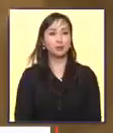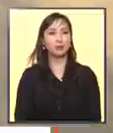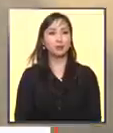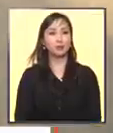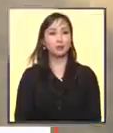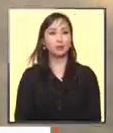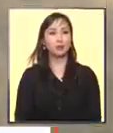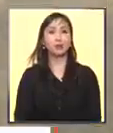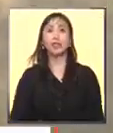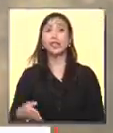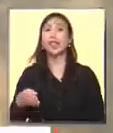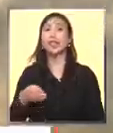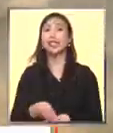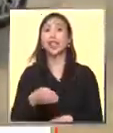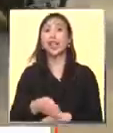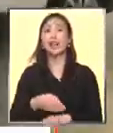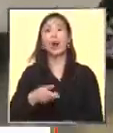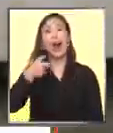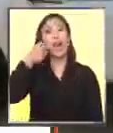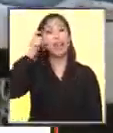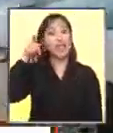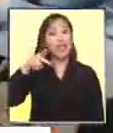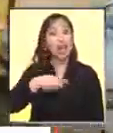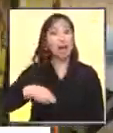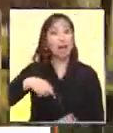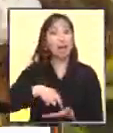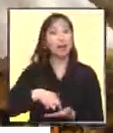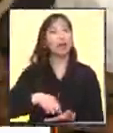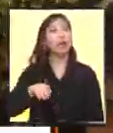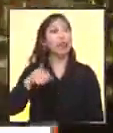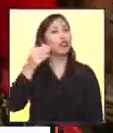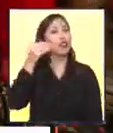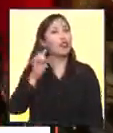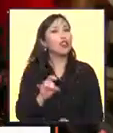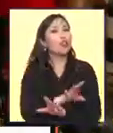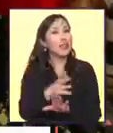Ya llegamos a la vaquita echada en Pirque y no se imaginan la sorpresa que nos está esperando.